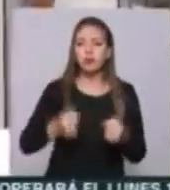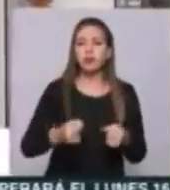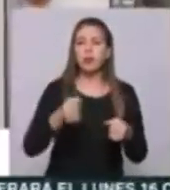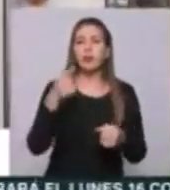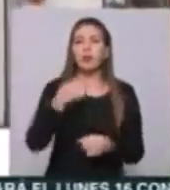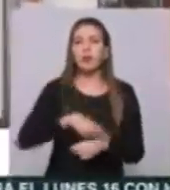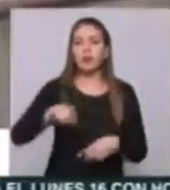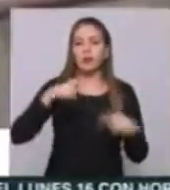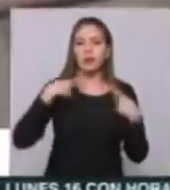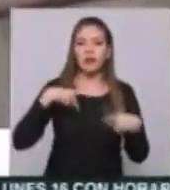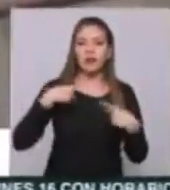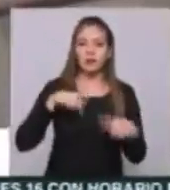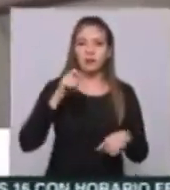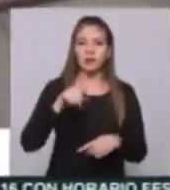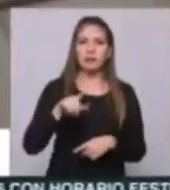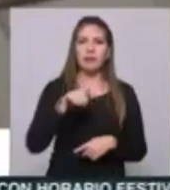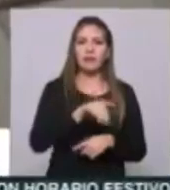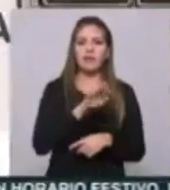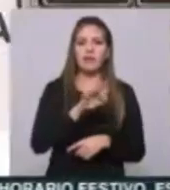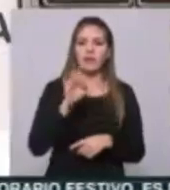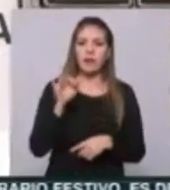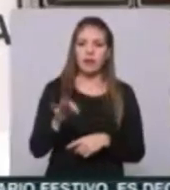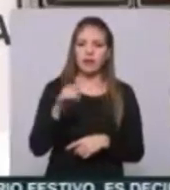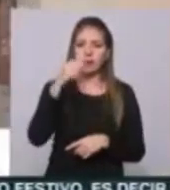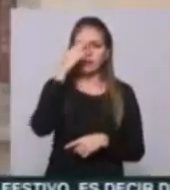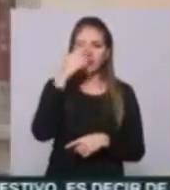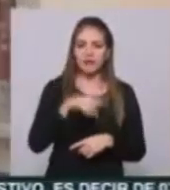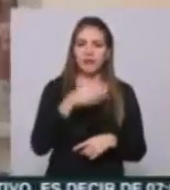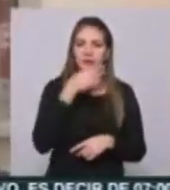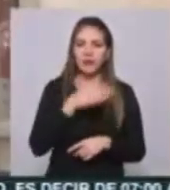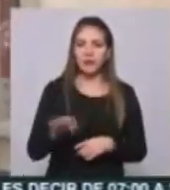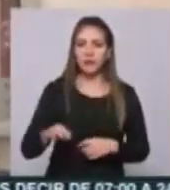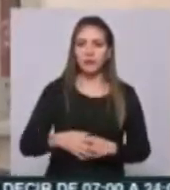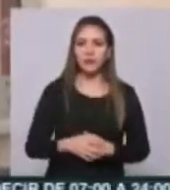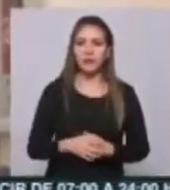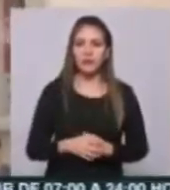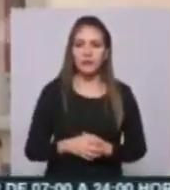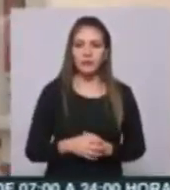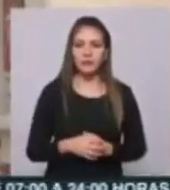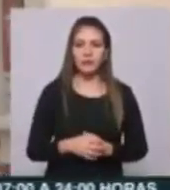durante las fiestas patrias. Con imágenes de Liber Rodríguez, Mariana Sánchez, 21 Noticias.